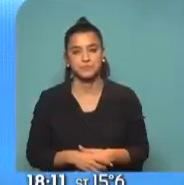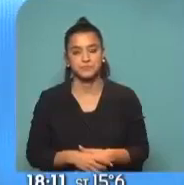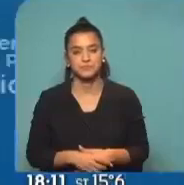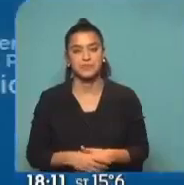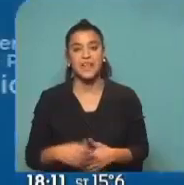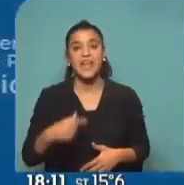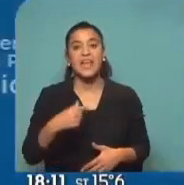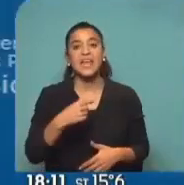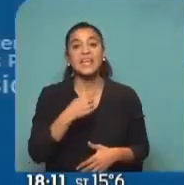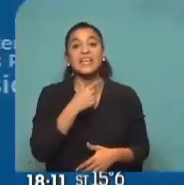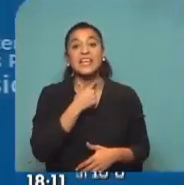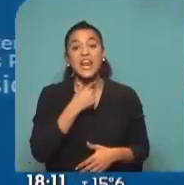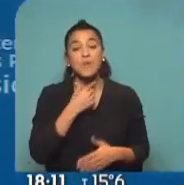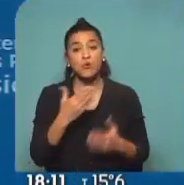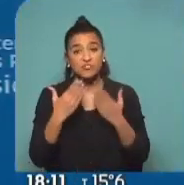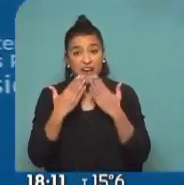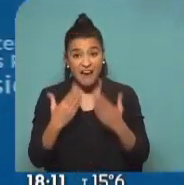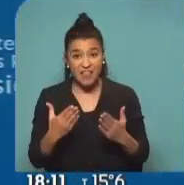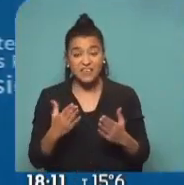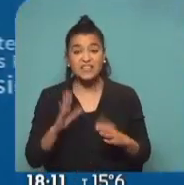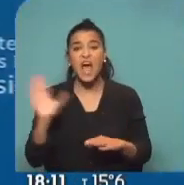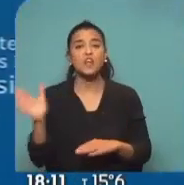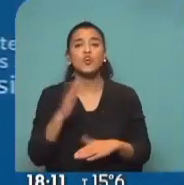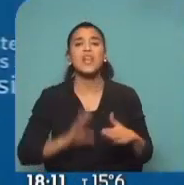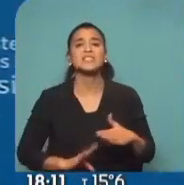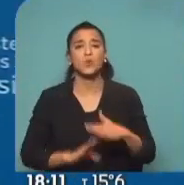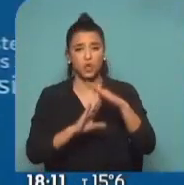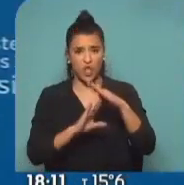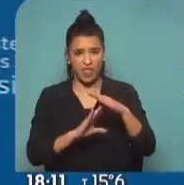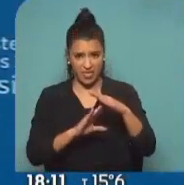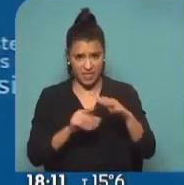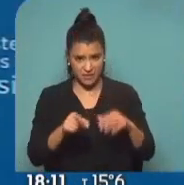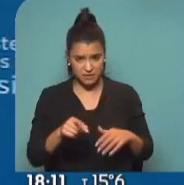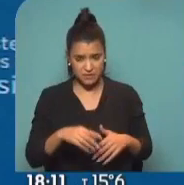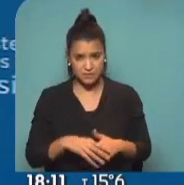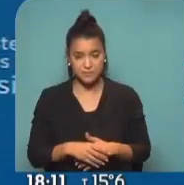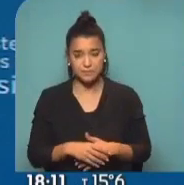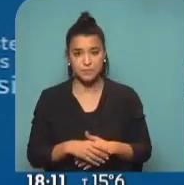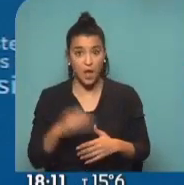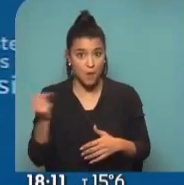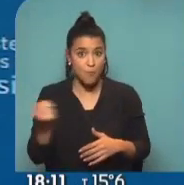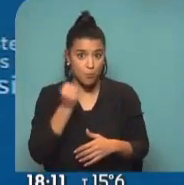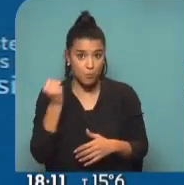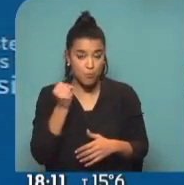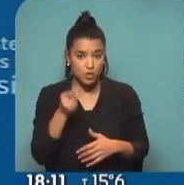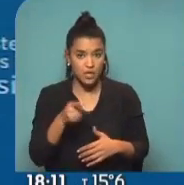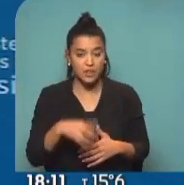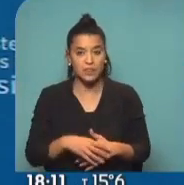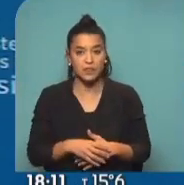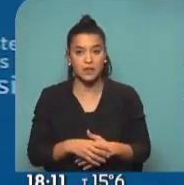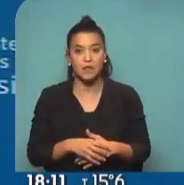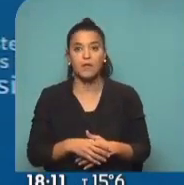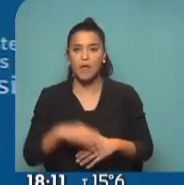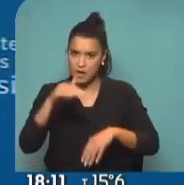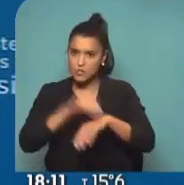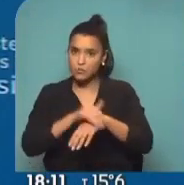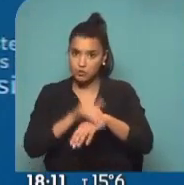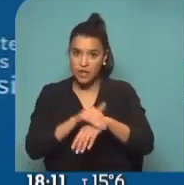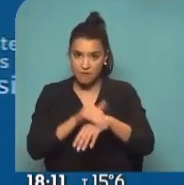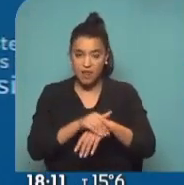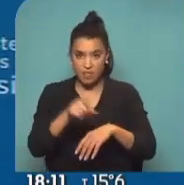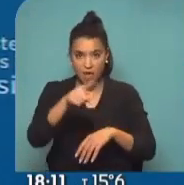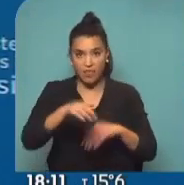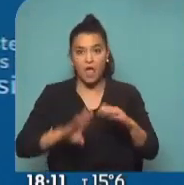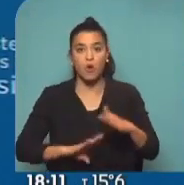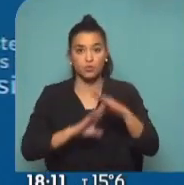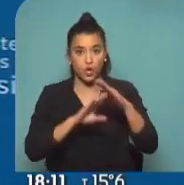Queremos agradecer a todas las autoridades de mesa, ha sido también ejemplar el grado de compromiso de las autoridades de